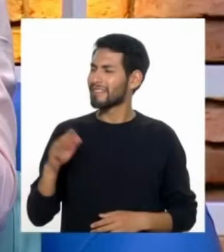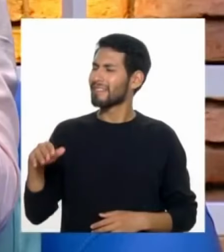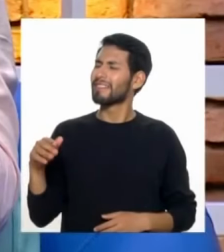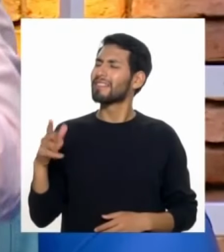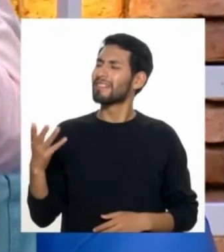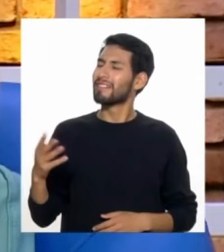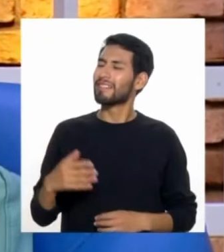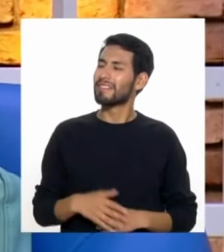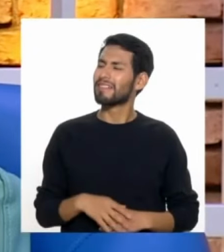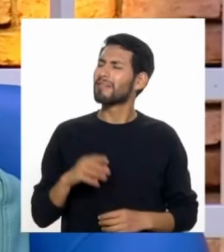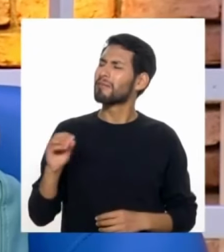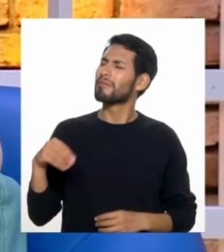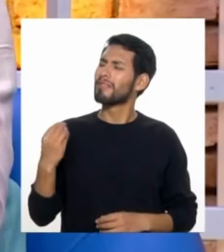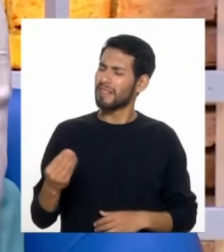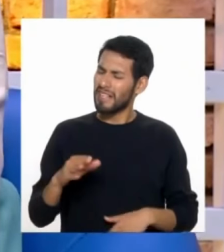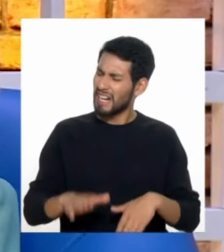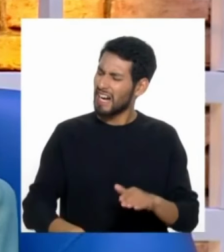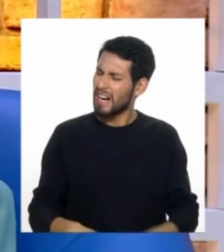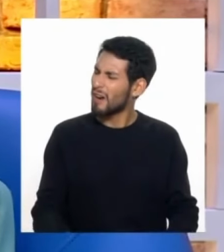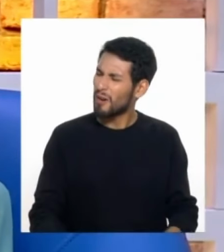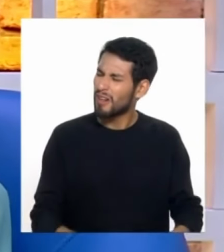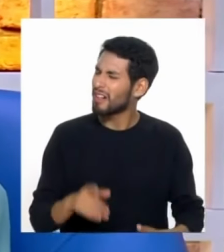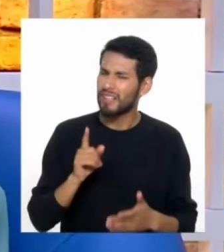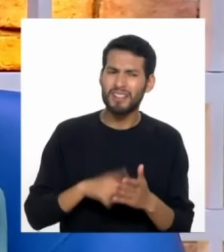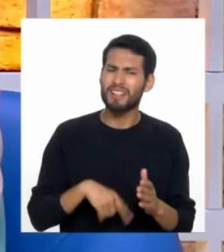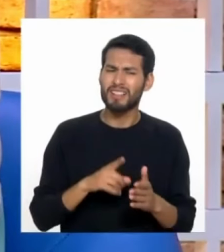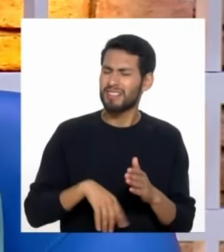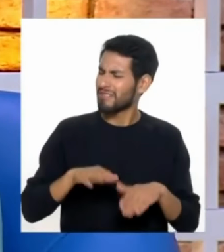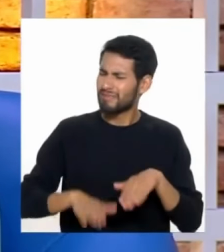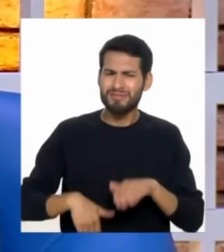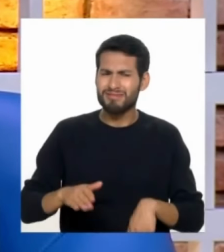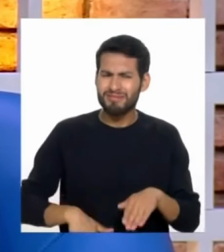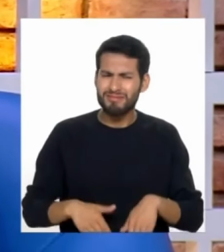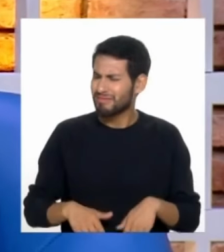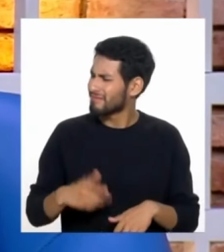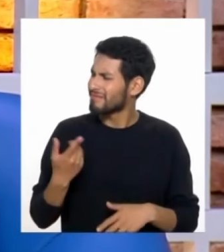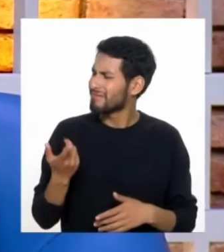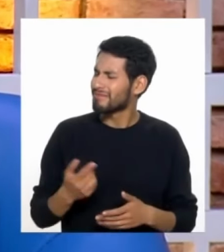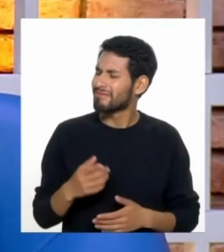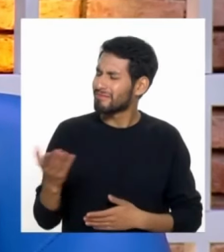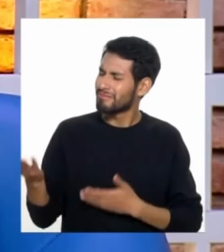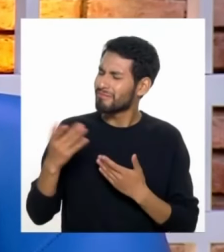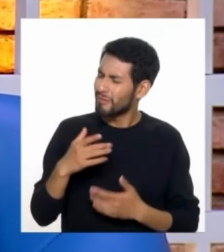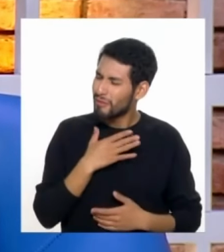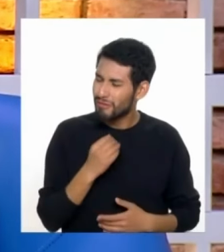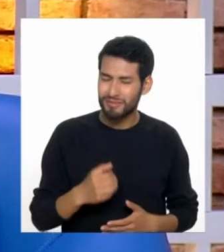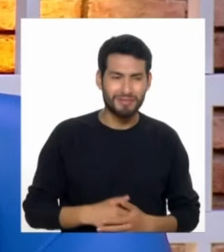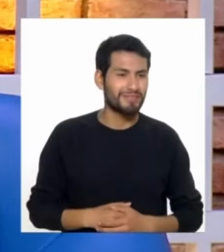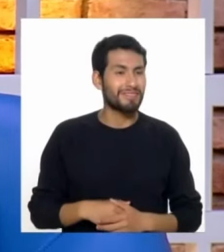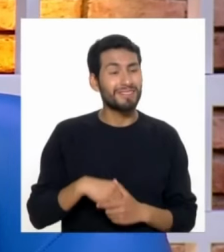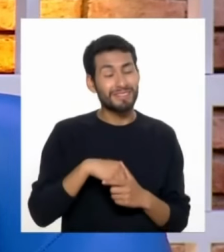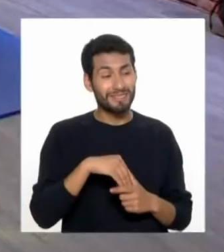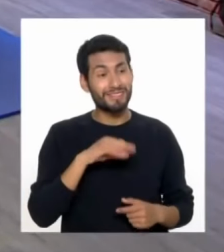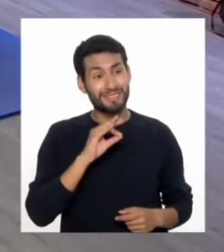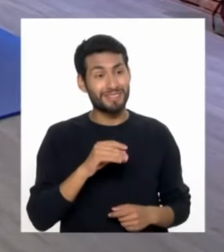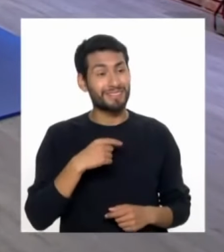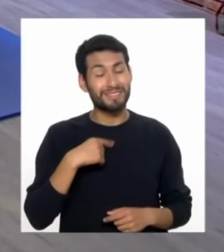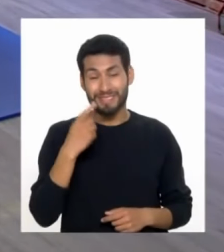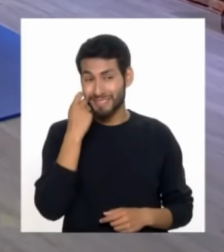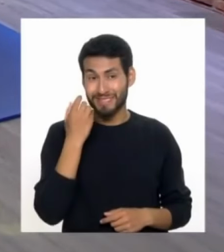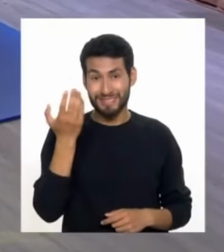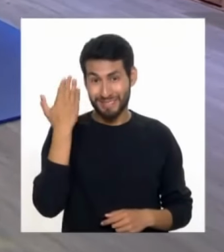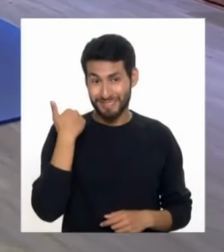Cristian, ¿por qué el cajón? ¿Qué les atrajo a ustedes del cajón peruano? Mira, justo hace un